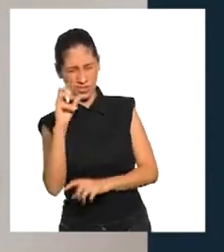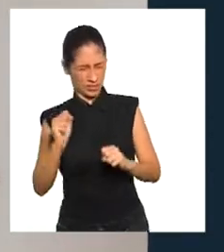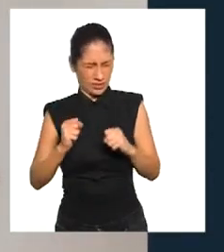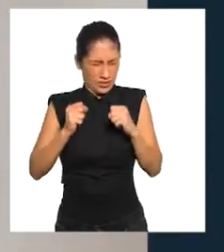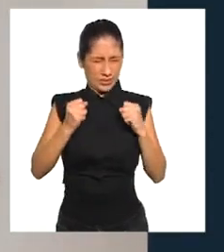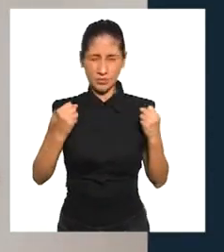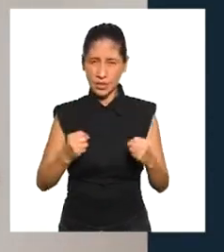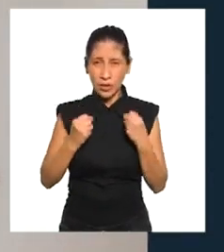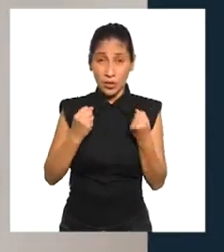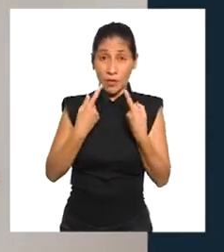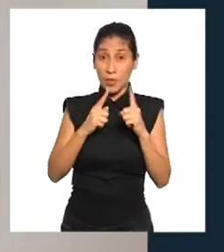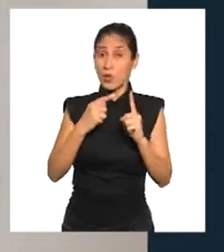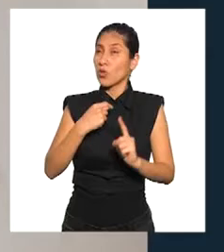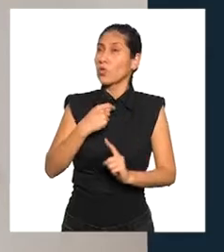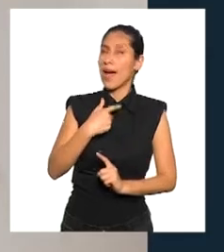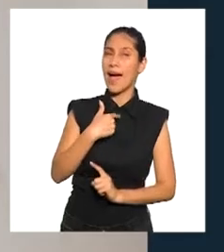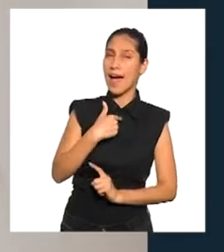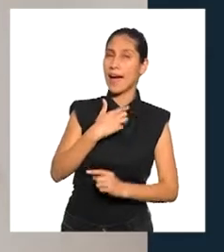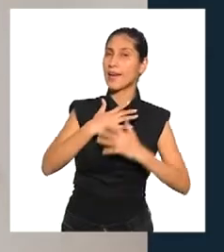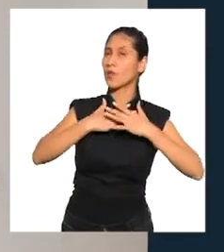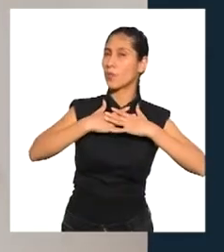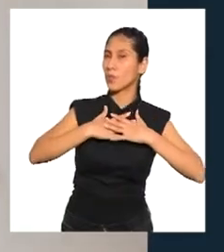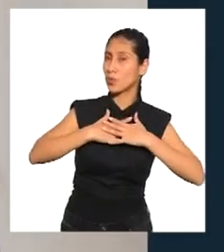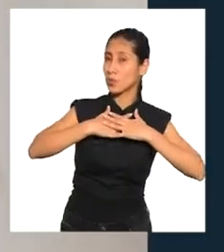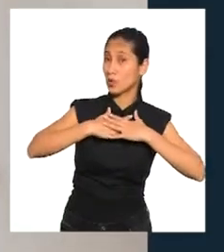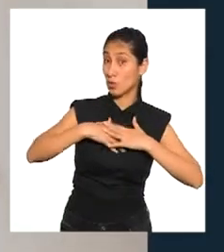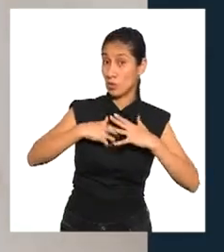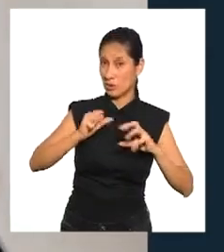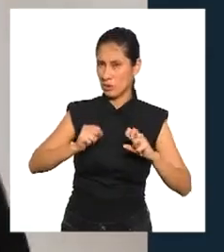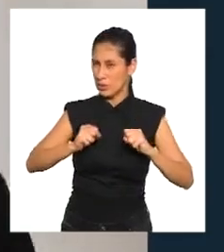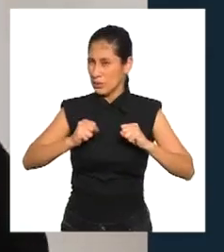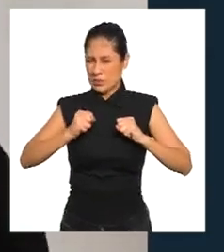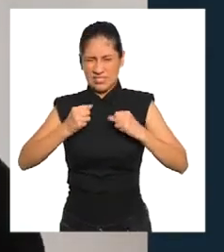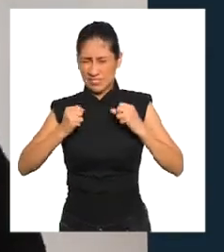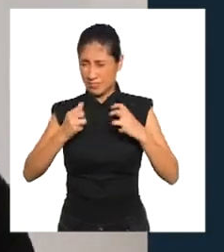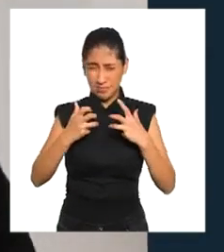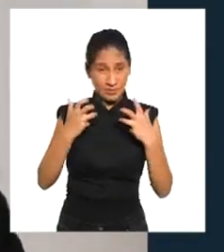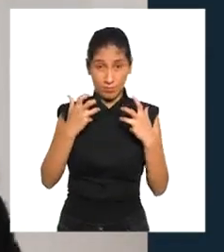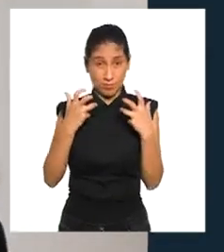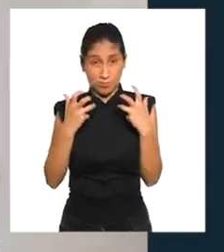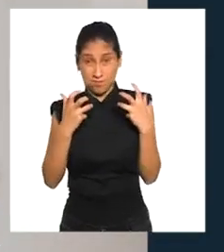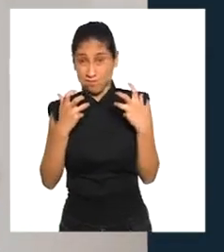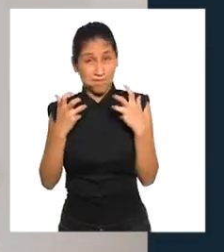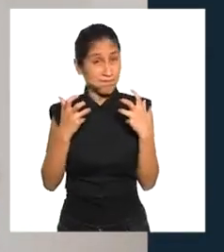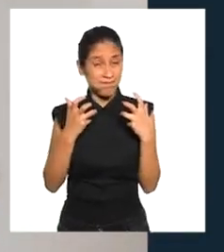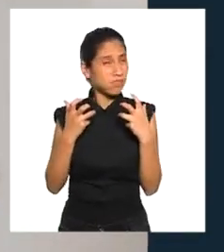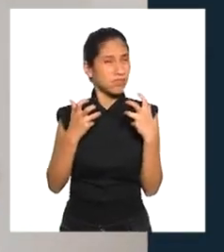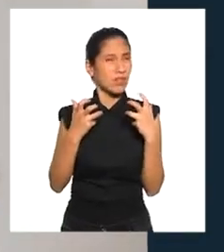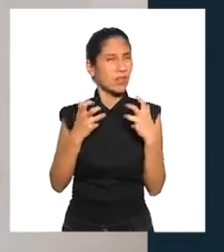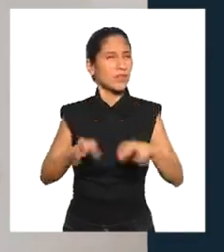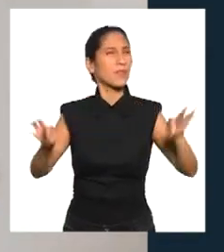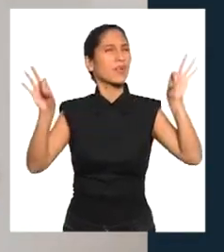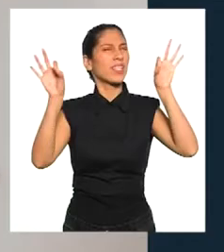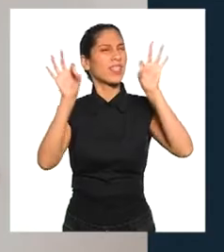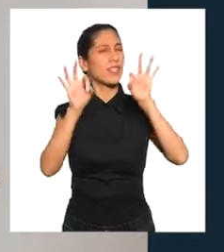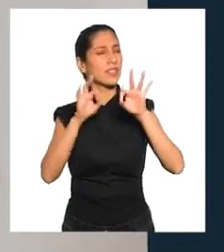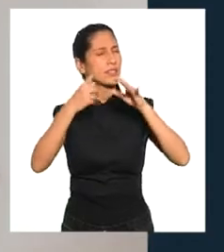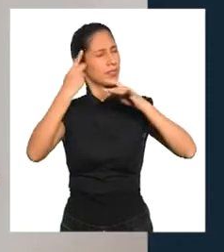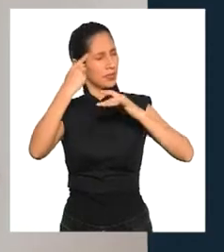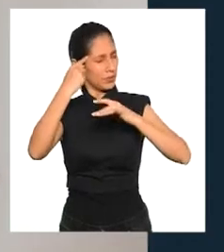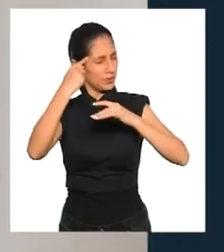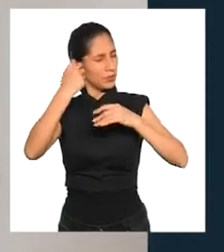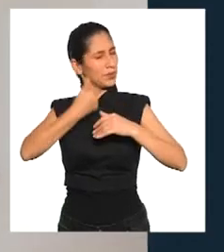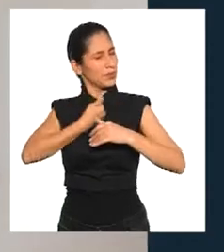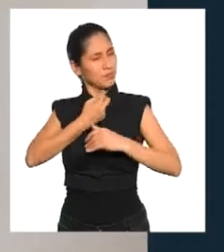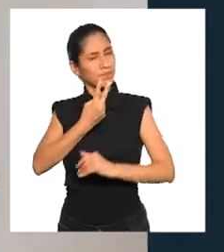y me da cólera, pero entonces cuando empiezo con esta emoción que se va volviendo intensa, lo importante es, a ver, voy